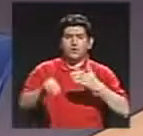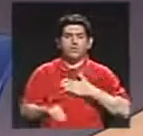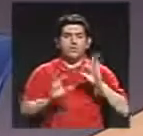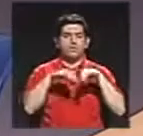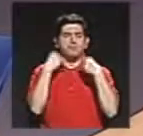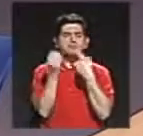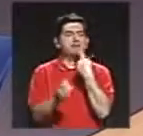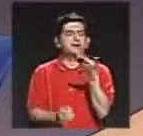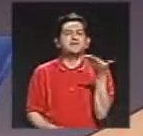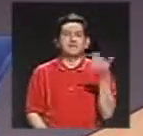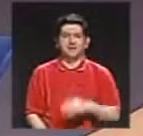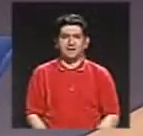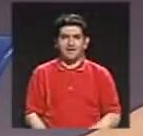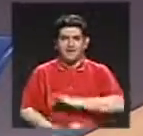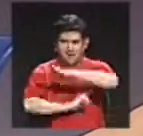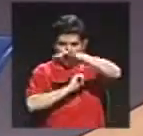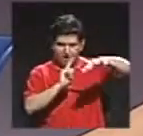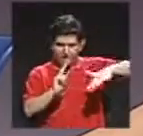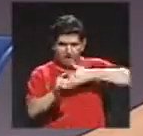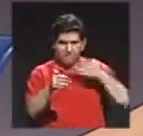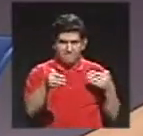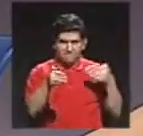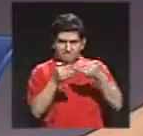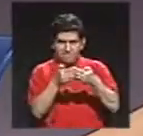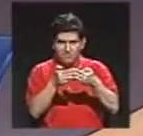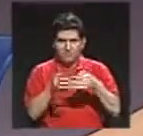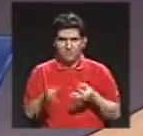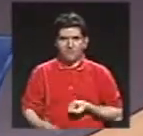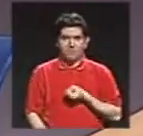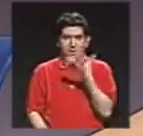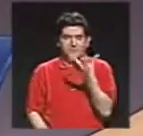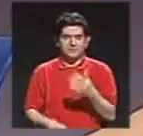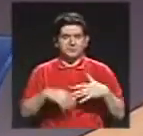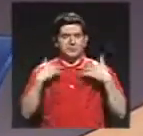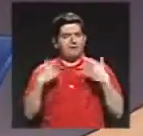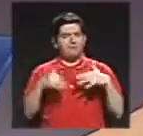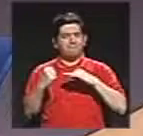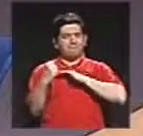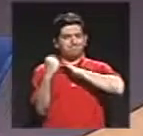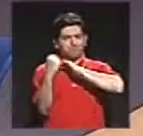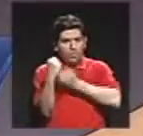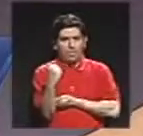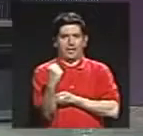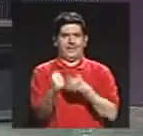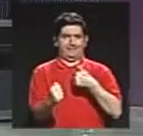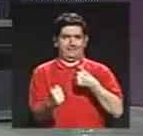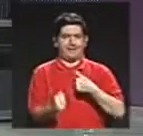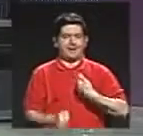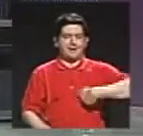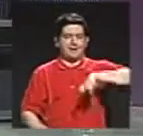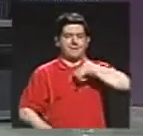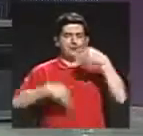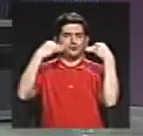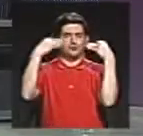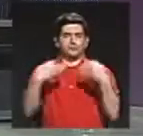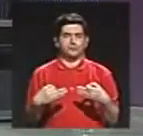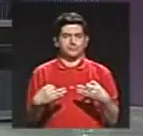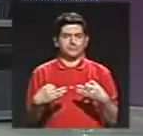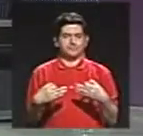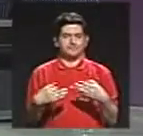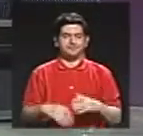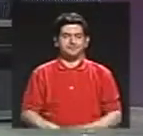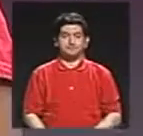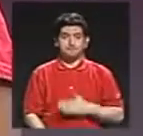familia lo que dice nuestro entorno más cercano es sumamente potente verdad para para para tomar nuestras decisiones